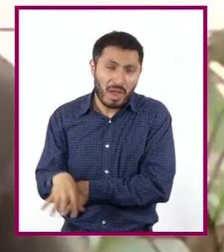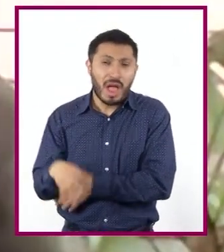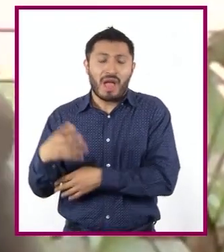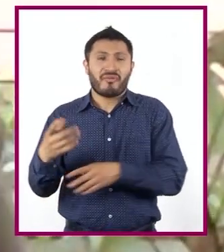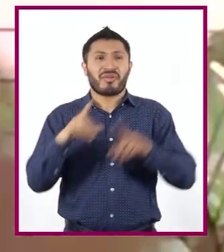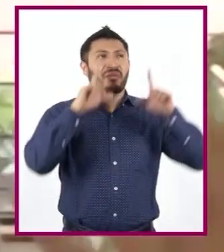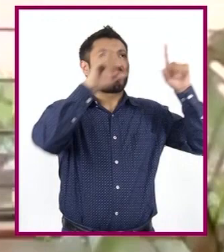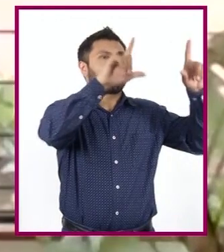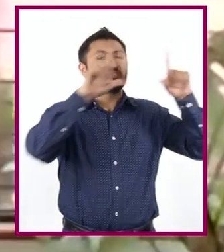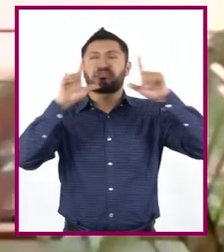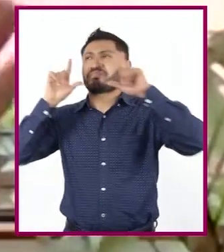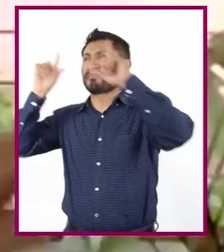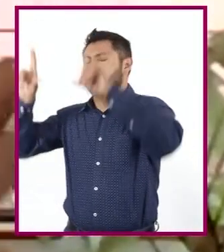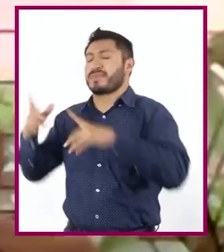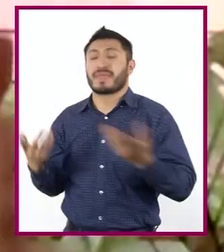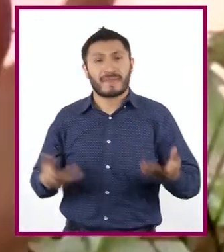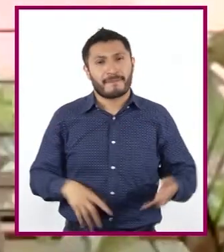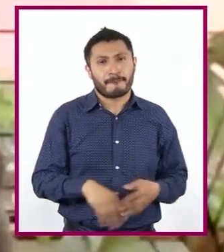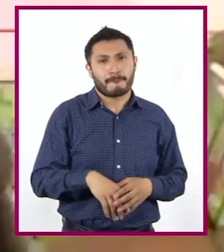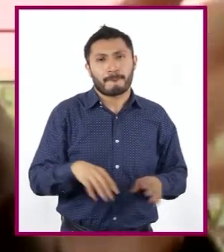esta campaña que hubo en algún momento.